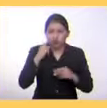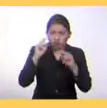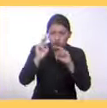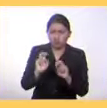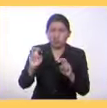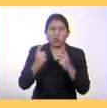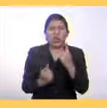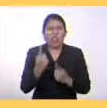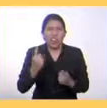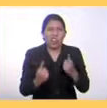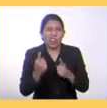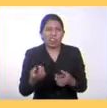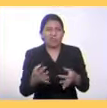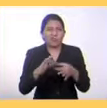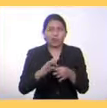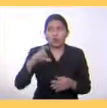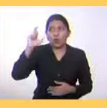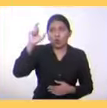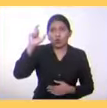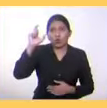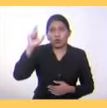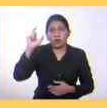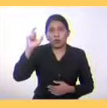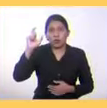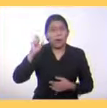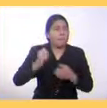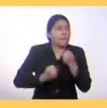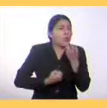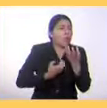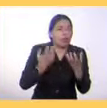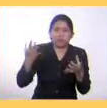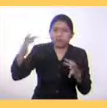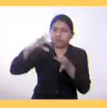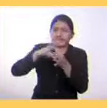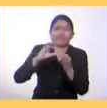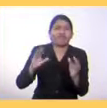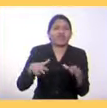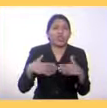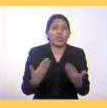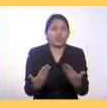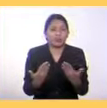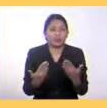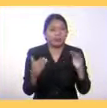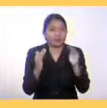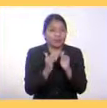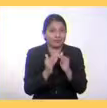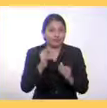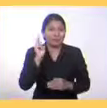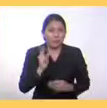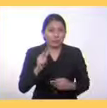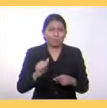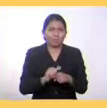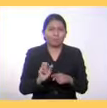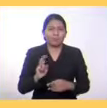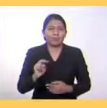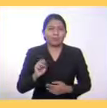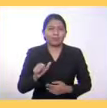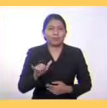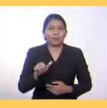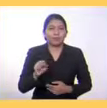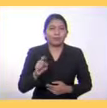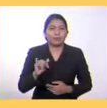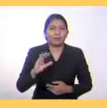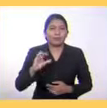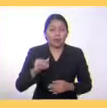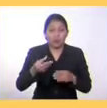relación existente entre la luna y la creación poética. Dentro de la misma modalidad ensayística está su polémico